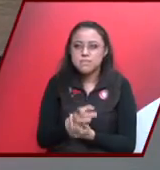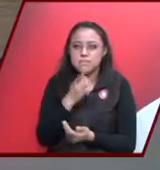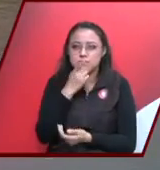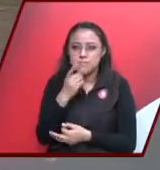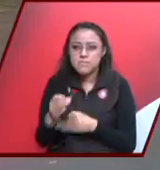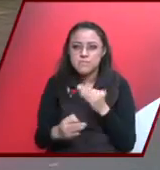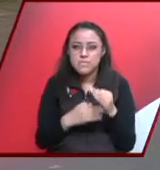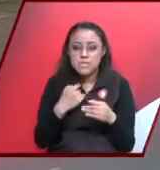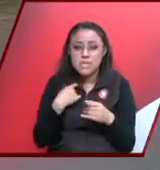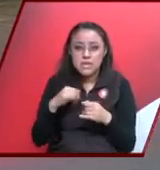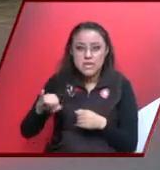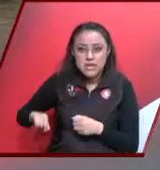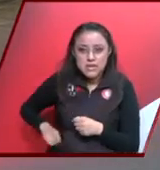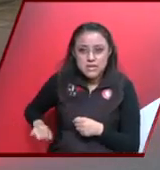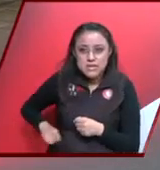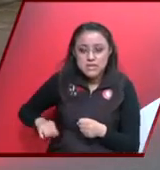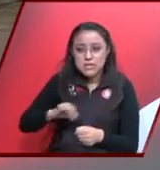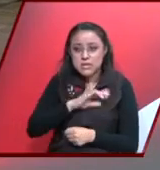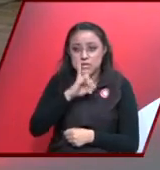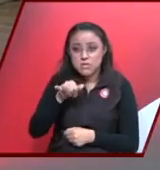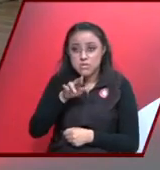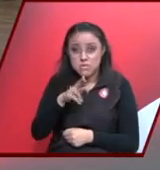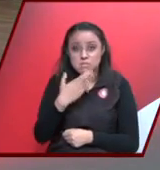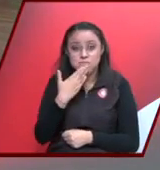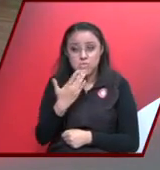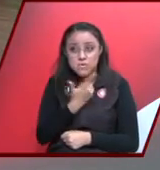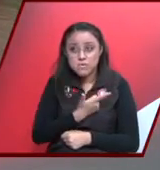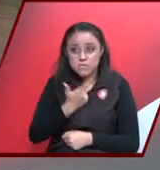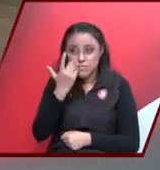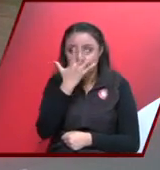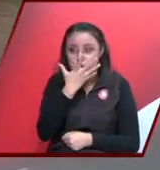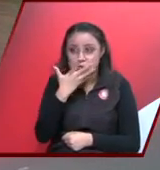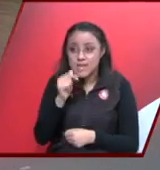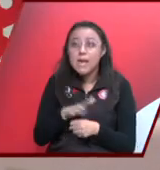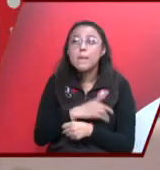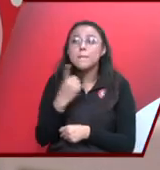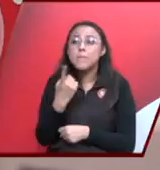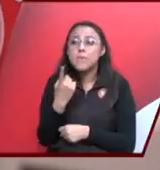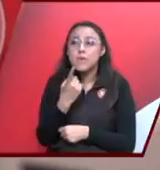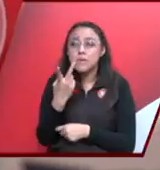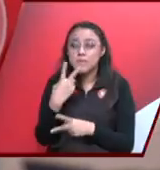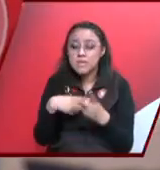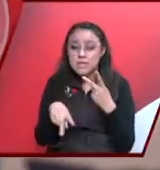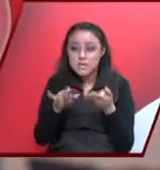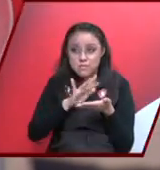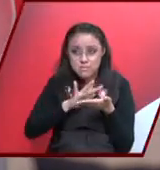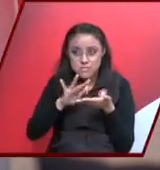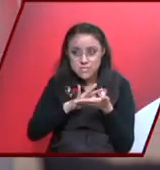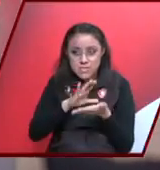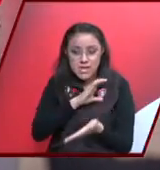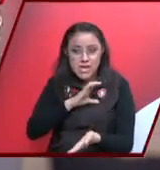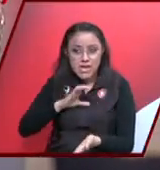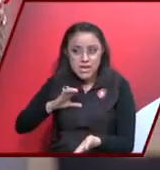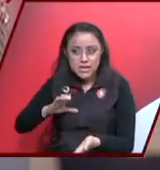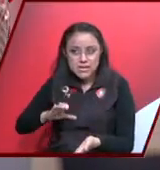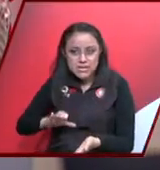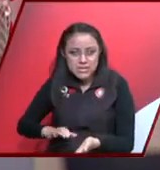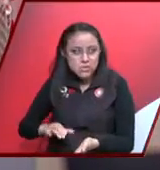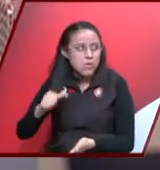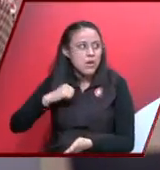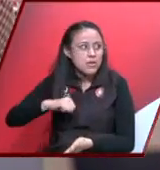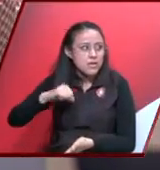cosas interesantes, mi querido Jorge, es que esta es una edición muy bonita, justo porque viene incluso el manuscrito en el chino antiguo,